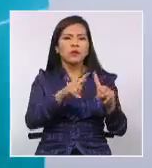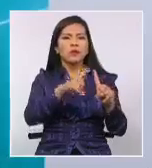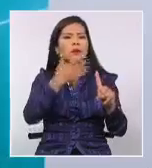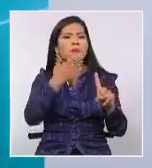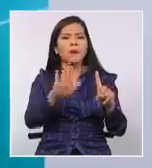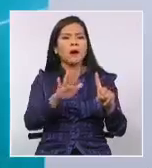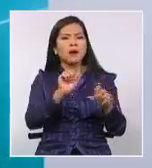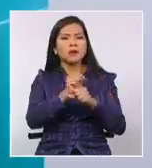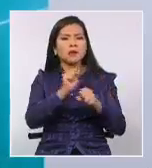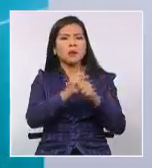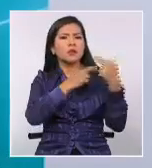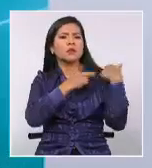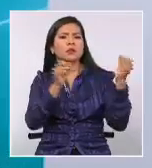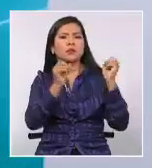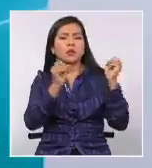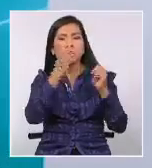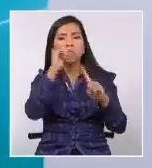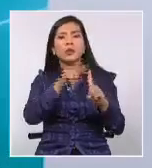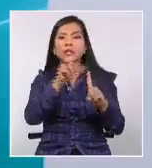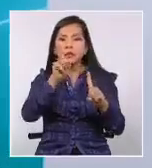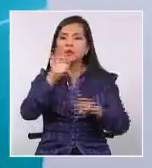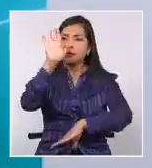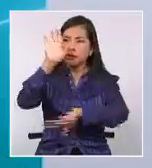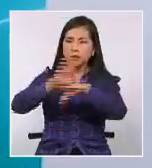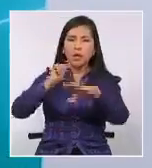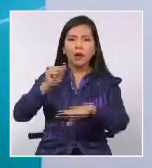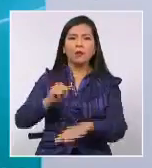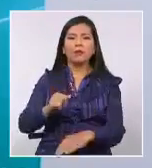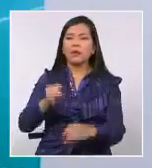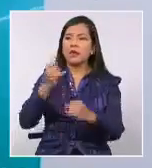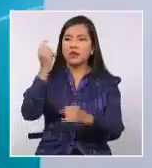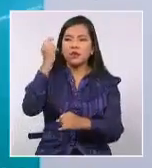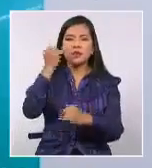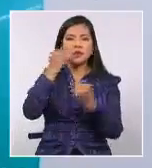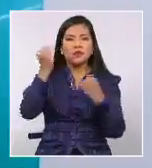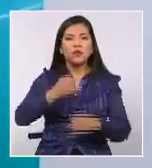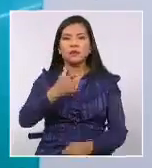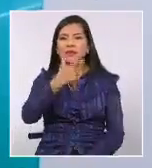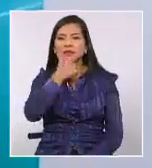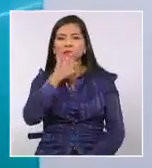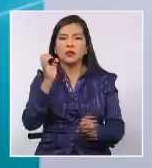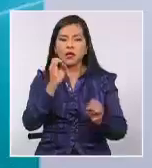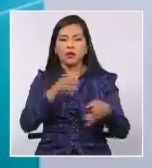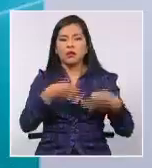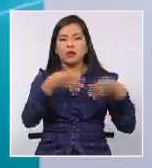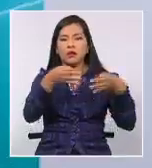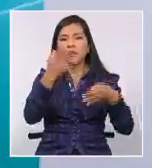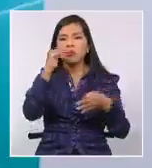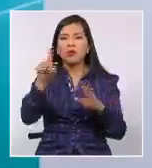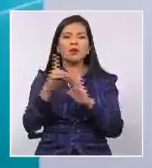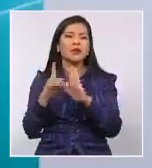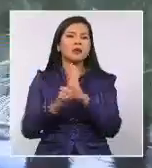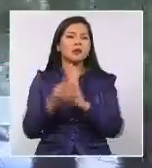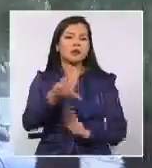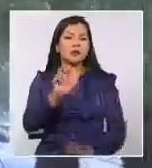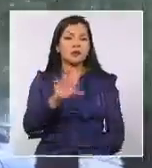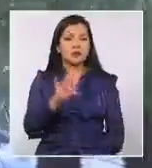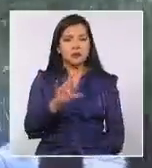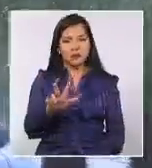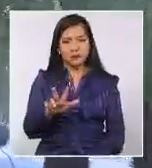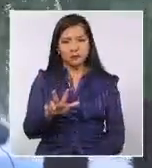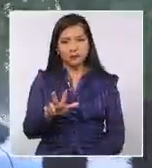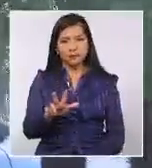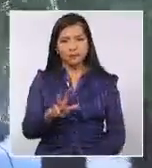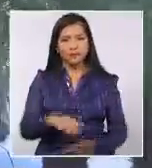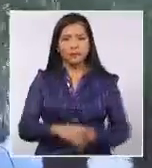deberes. Esto por no citar al gobernador Luis Fernando Camacho a declarar por el decreto 373.